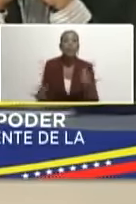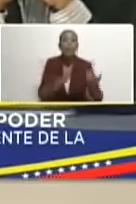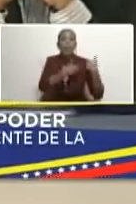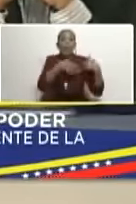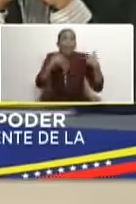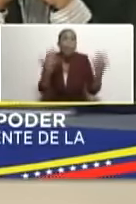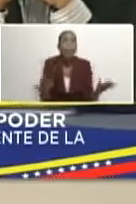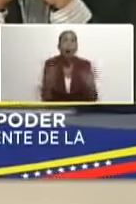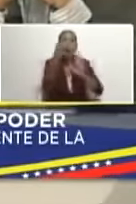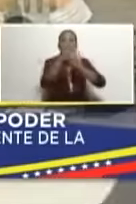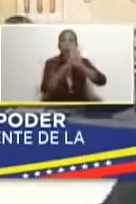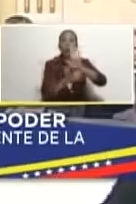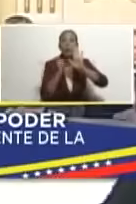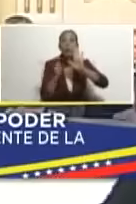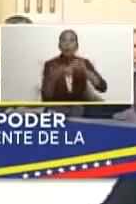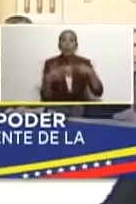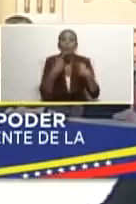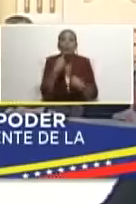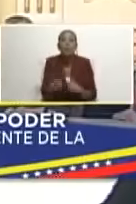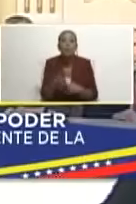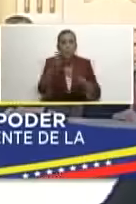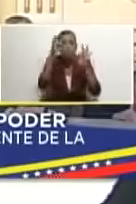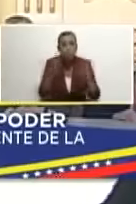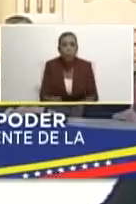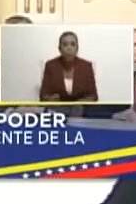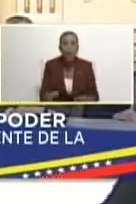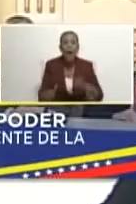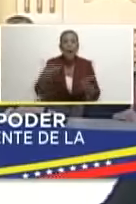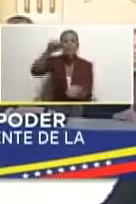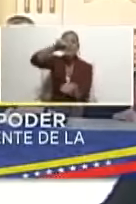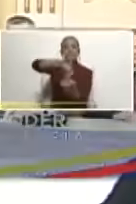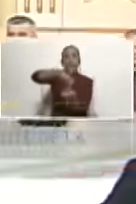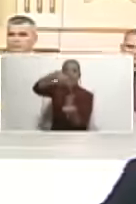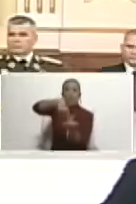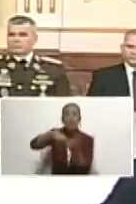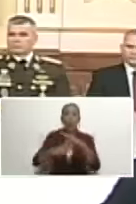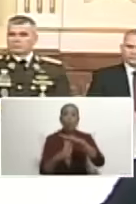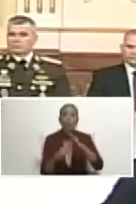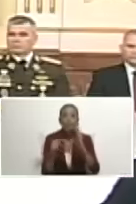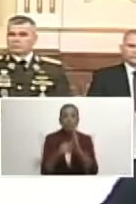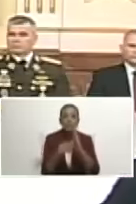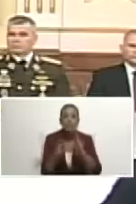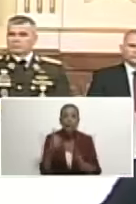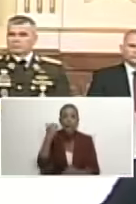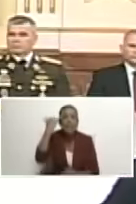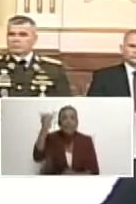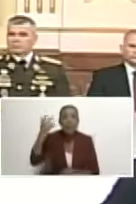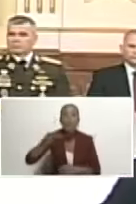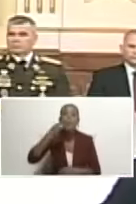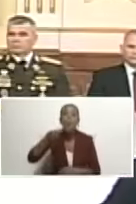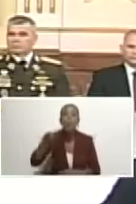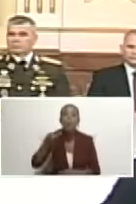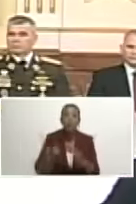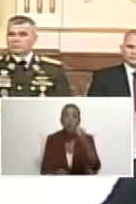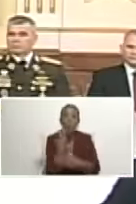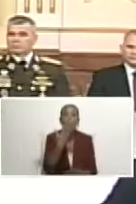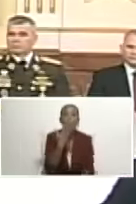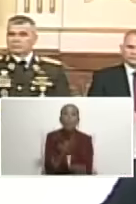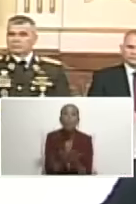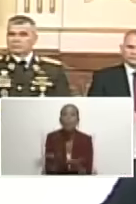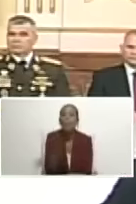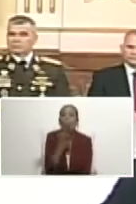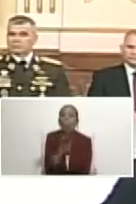como lo fija esta Constitución, debe ser el epicentro del debate de ideas políticas, de